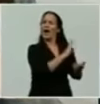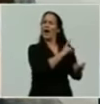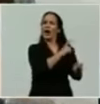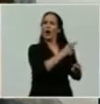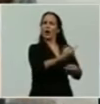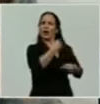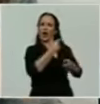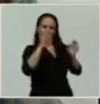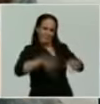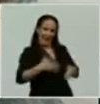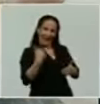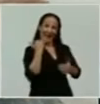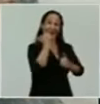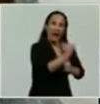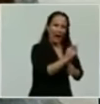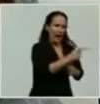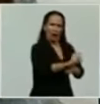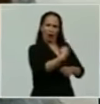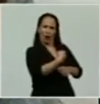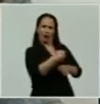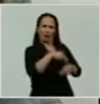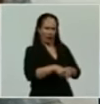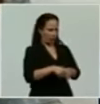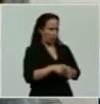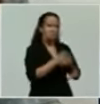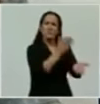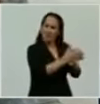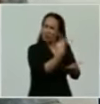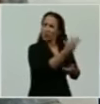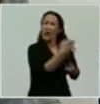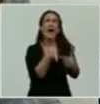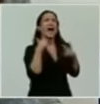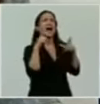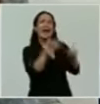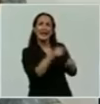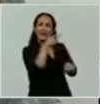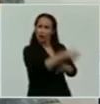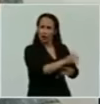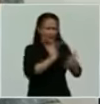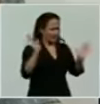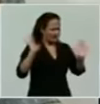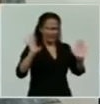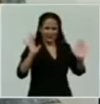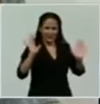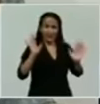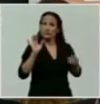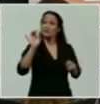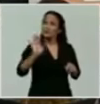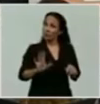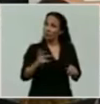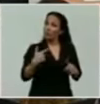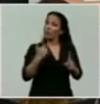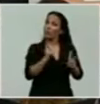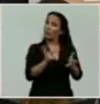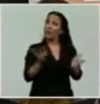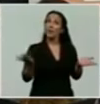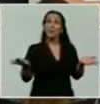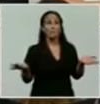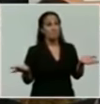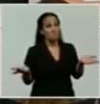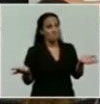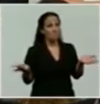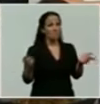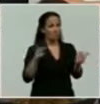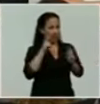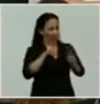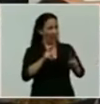lo lanzamos y luego lo cobre. Tiene derecho a cobrarlo, no estoy criticando para nada. Simplemente poniendo blanco